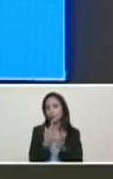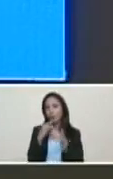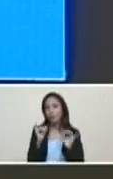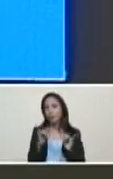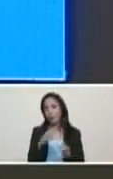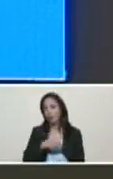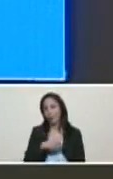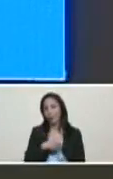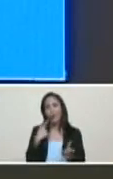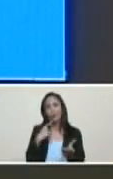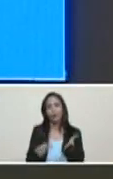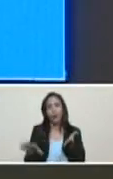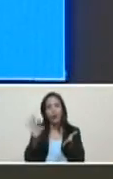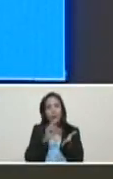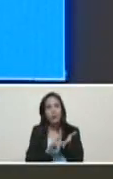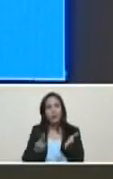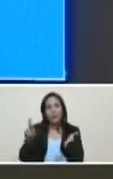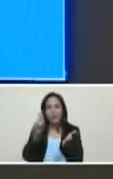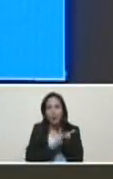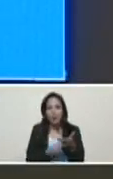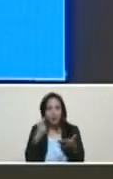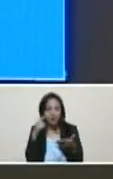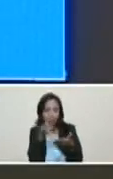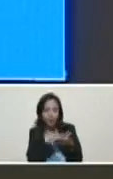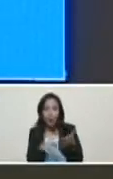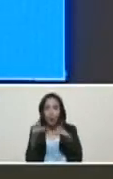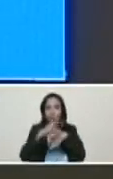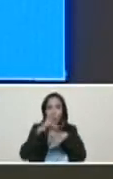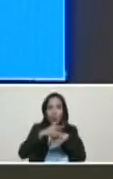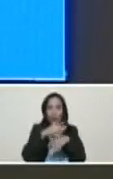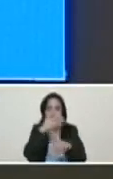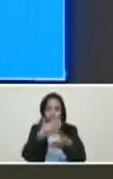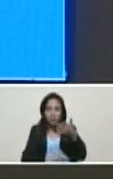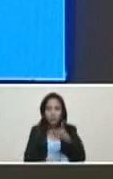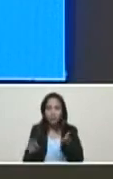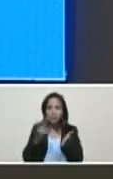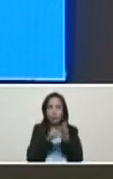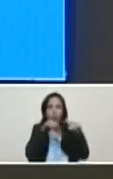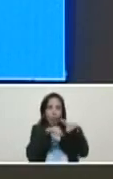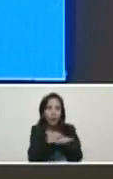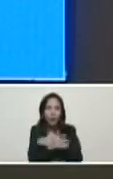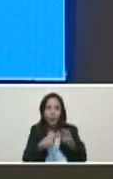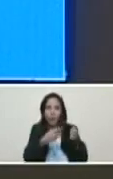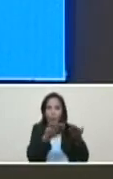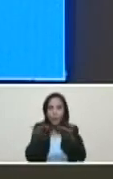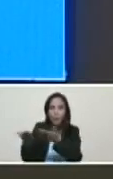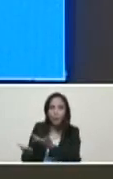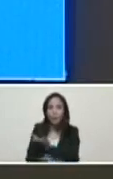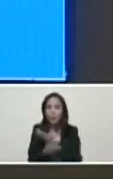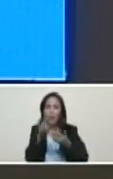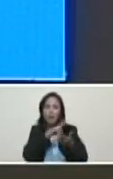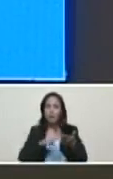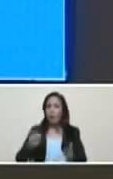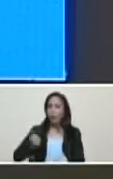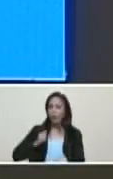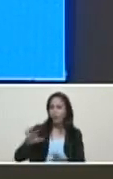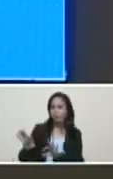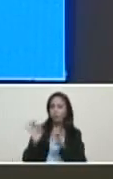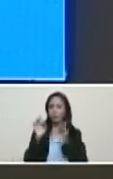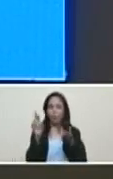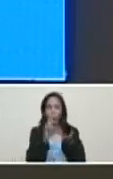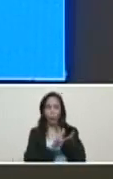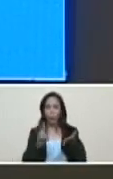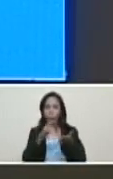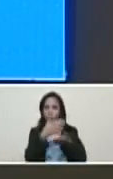revista, amasarla, llevarla, entregarla, guardarla y leerla en cualquier momento con